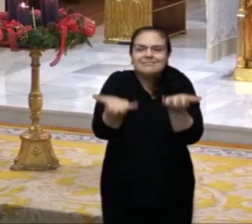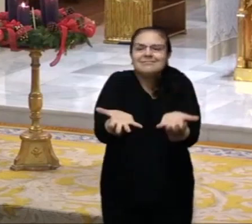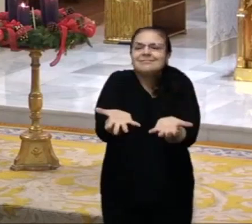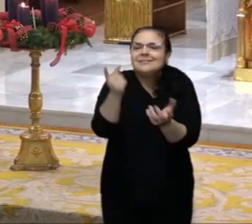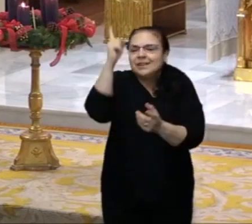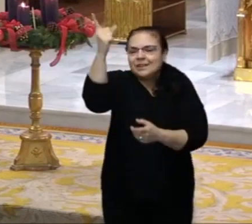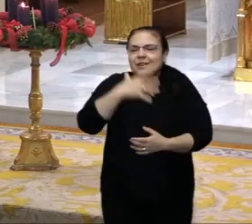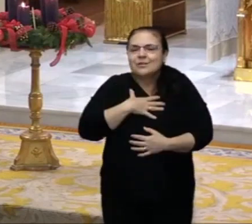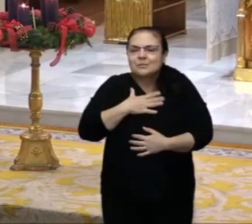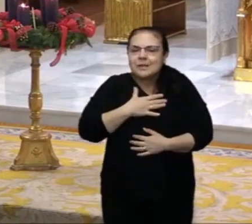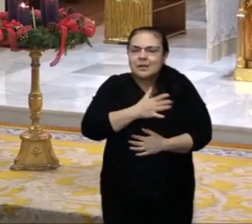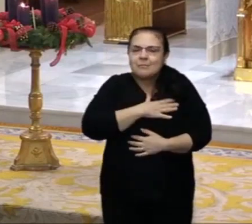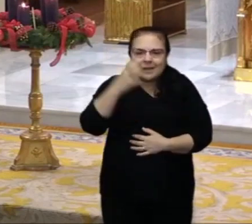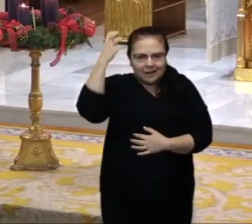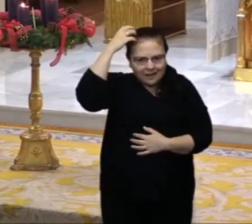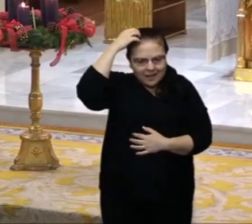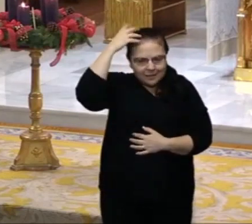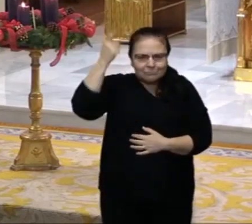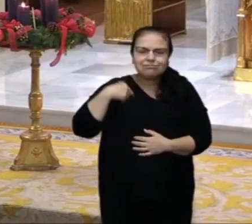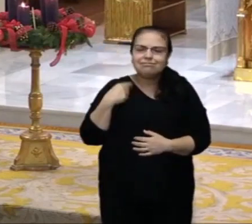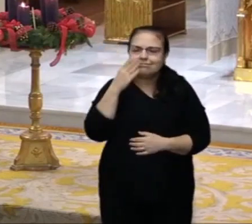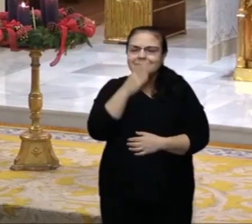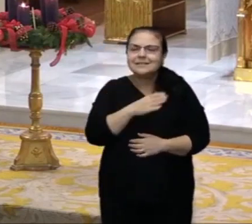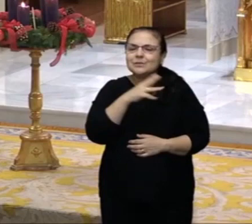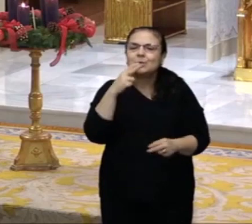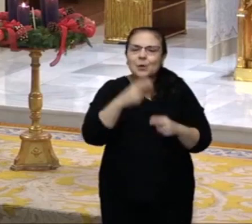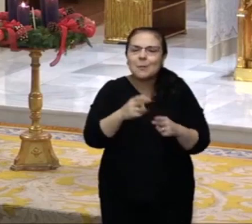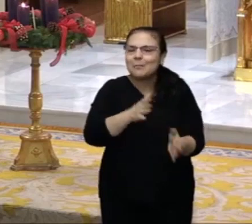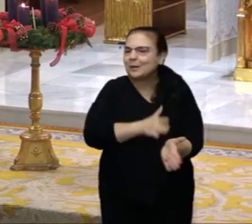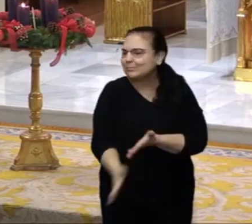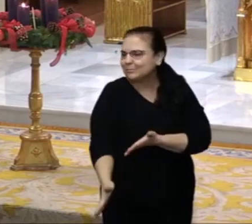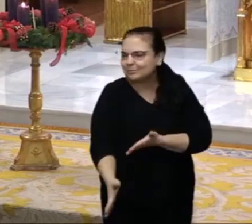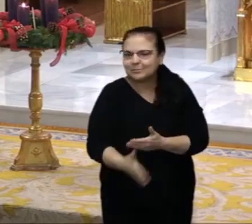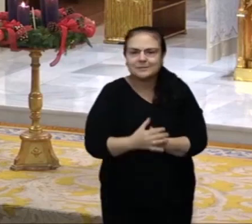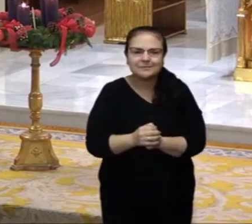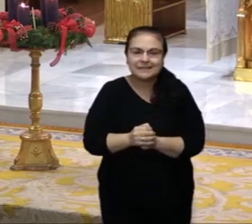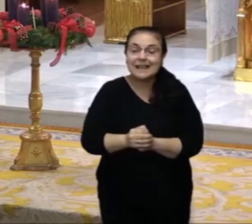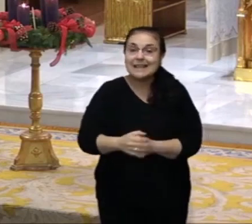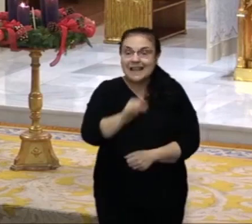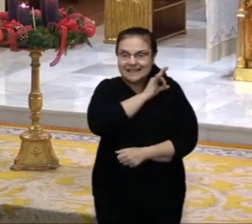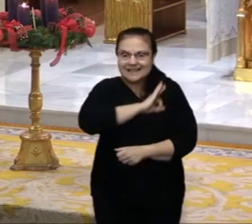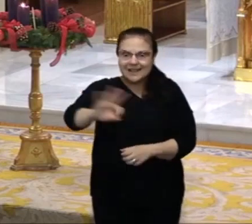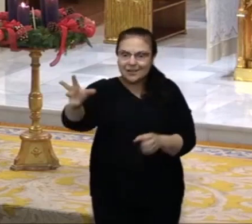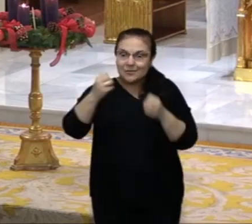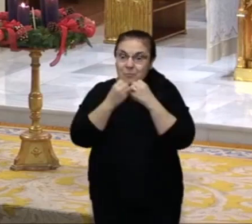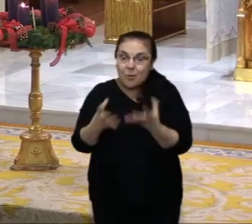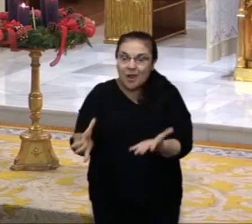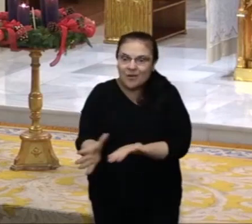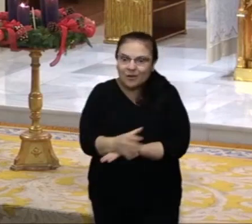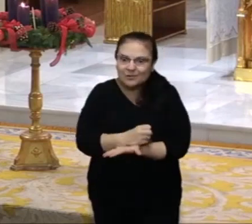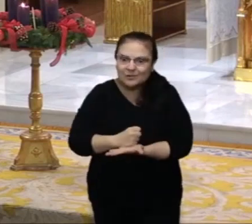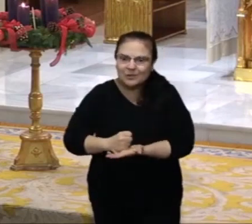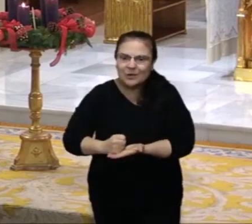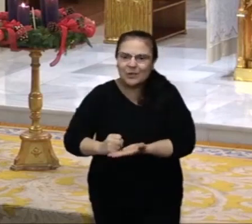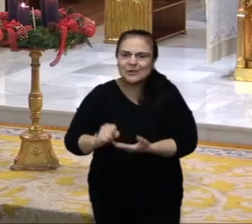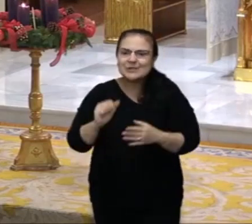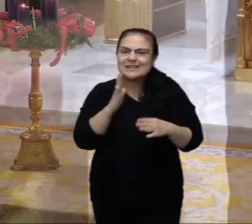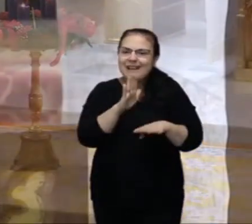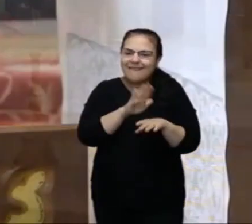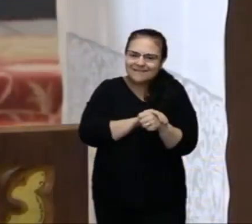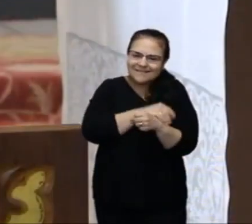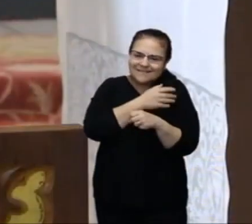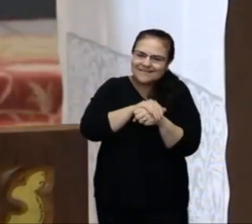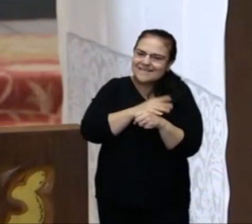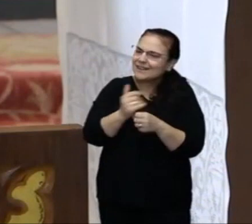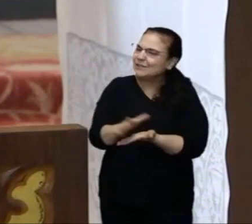Rey. Bendeciré tu nombre por siempre jamás. El Señor es bueno con todos, es cariñoso con